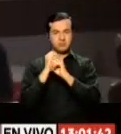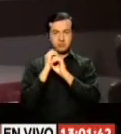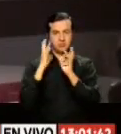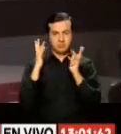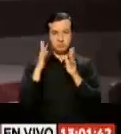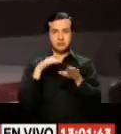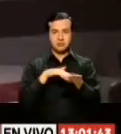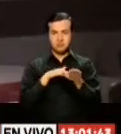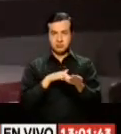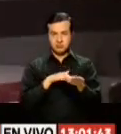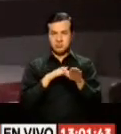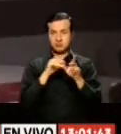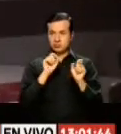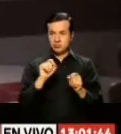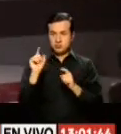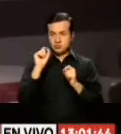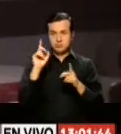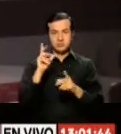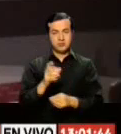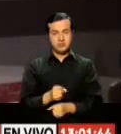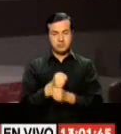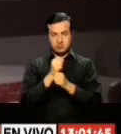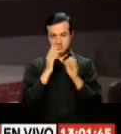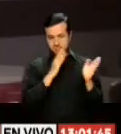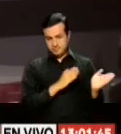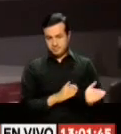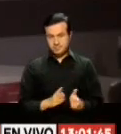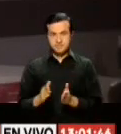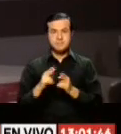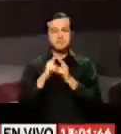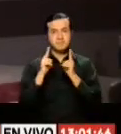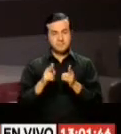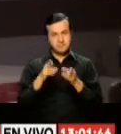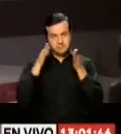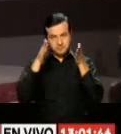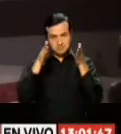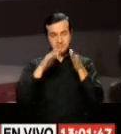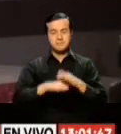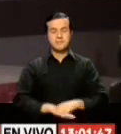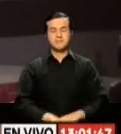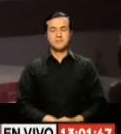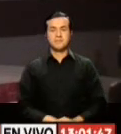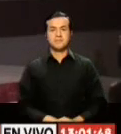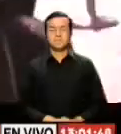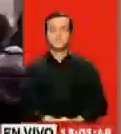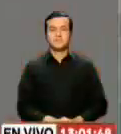para garantizar una migración segura, ordenada y humanitaria.